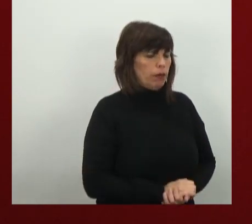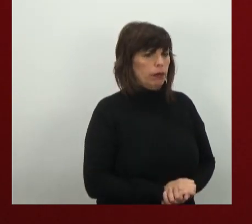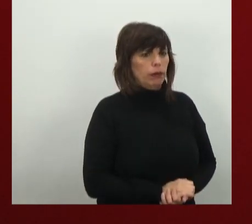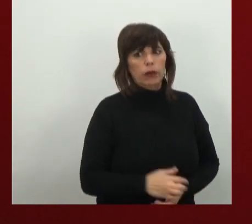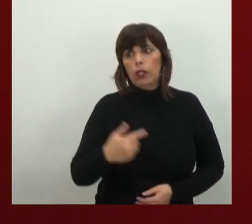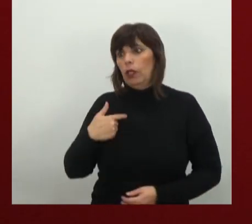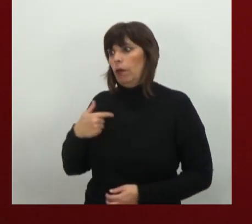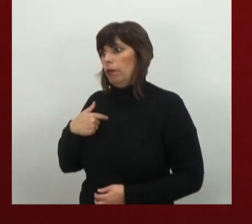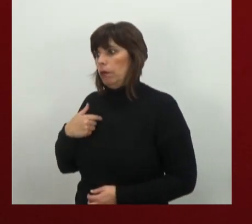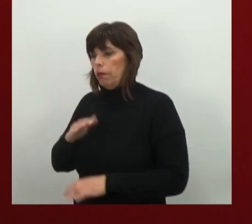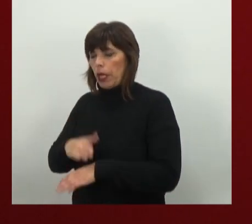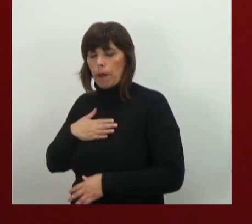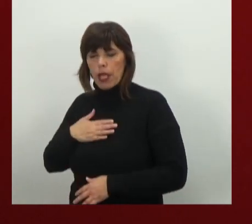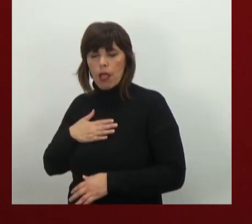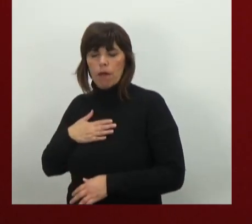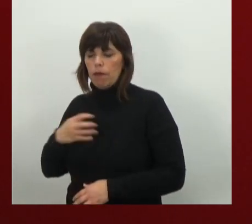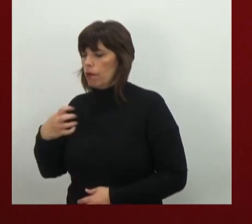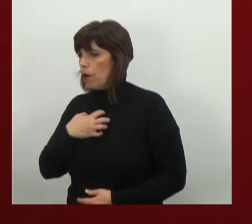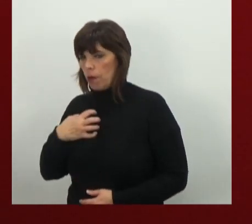Unthinkable, impensable. No.